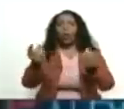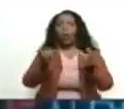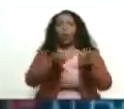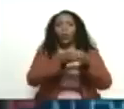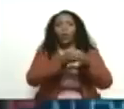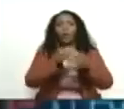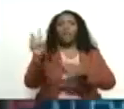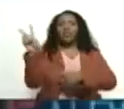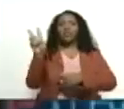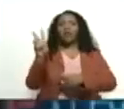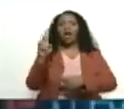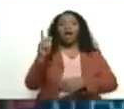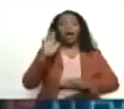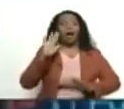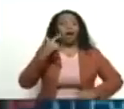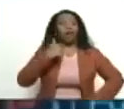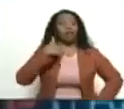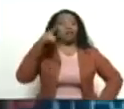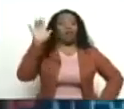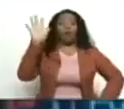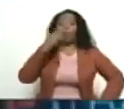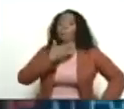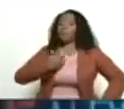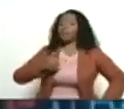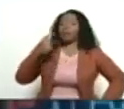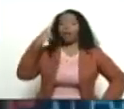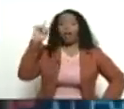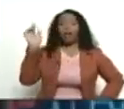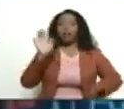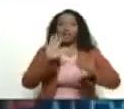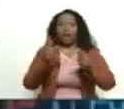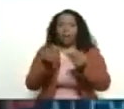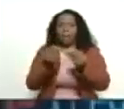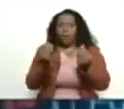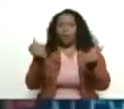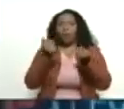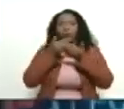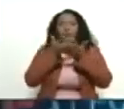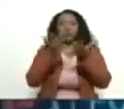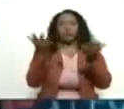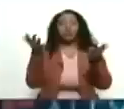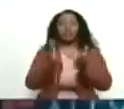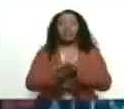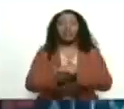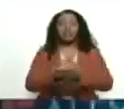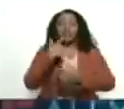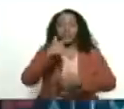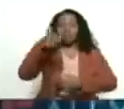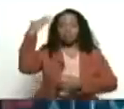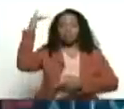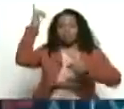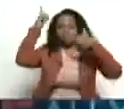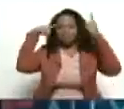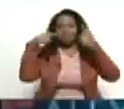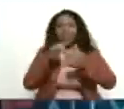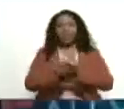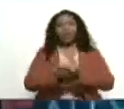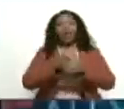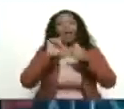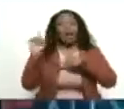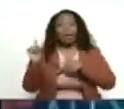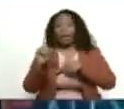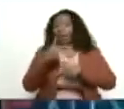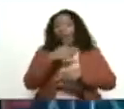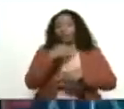autoproclamado venezolano, ya se volvió polvo cósmico, como tanto le gustaba decir al comandante Chávez, solo que este no llegaba